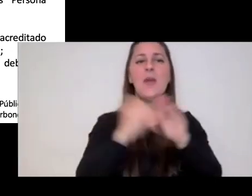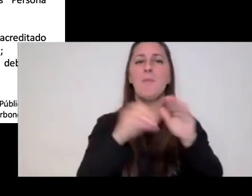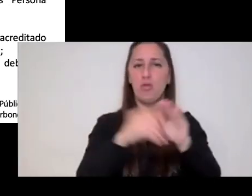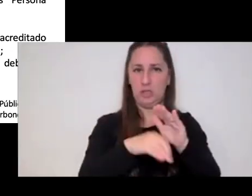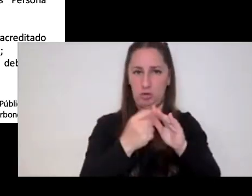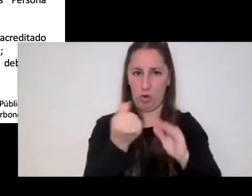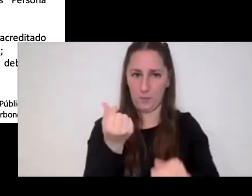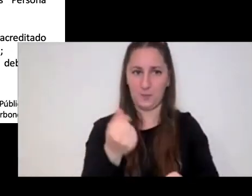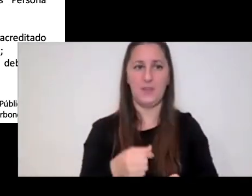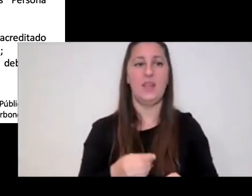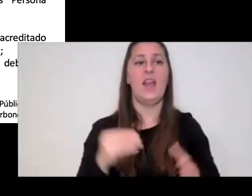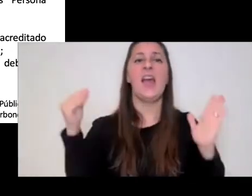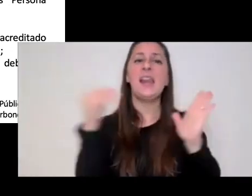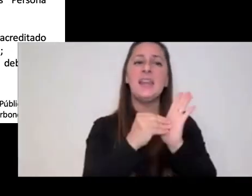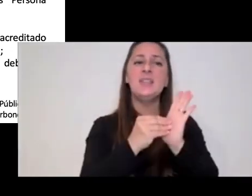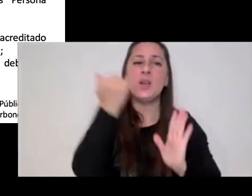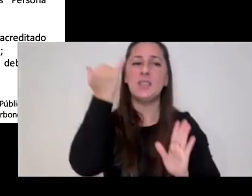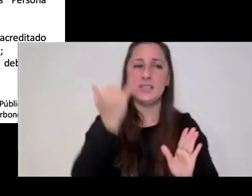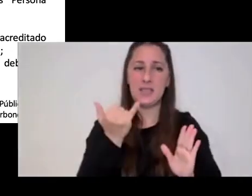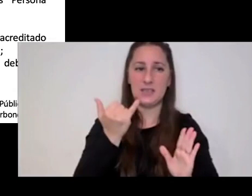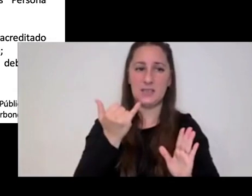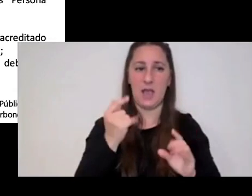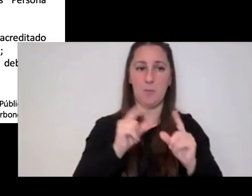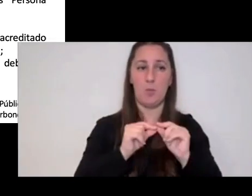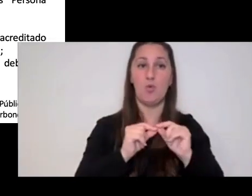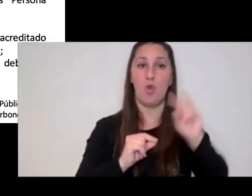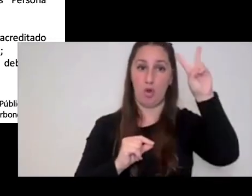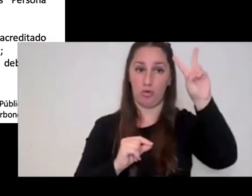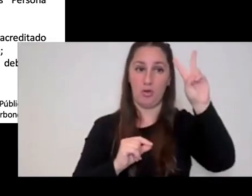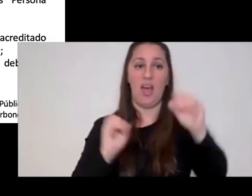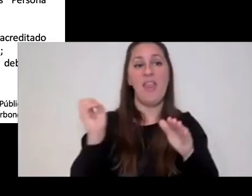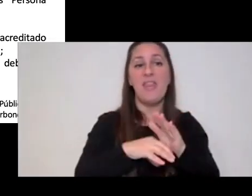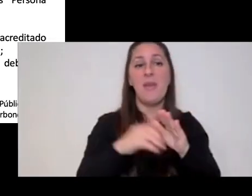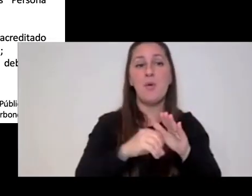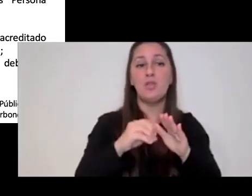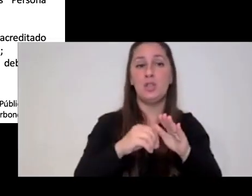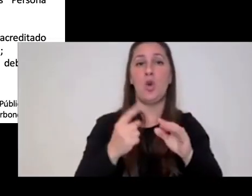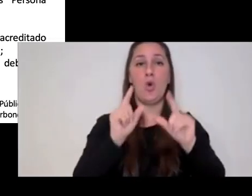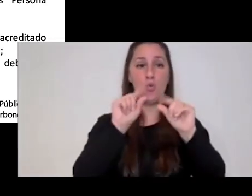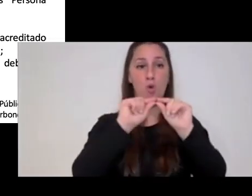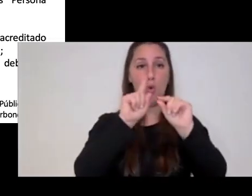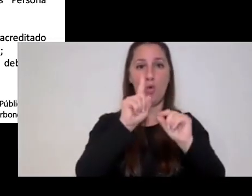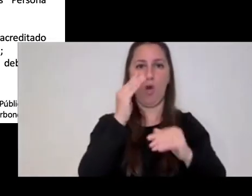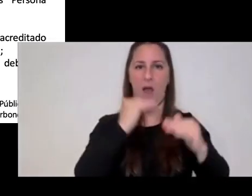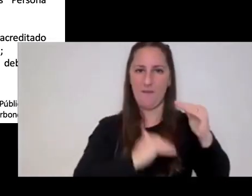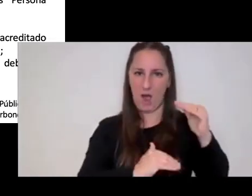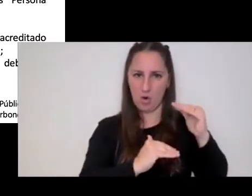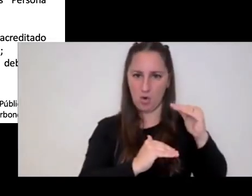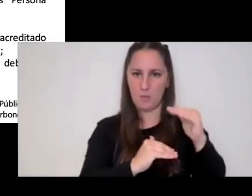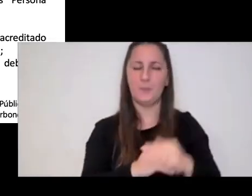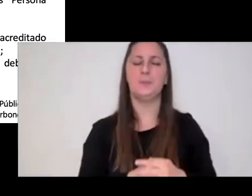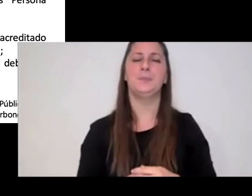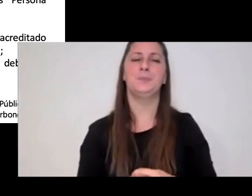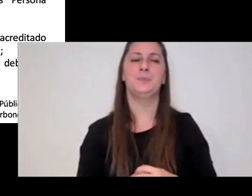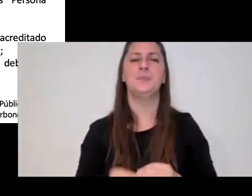de la existencia arriba, pero le coloco el número 2, y pongo depósito de los fondos abajo y coloco el número 1. Eso básicamente es